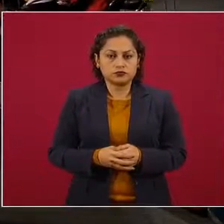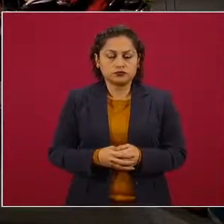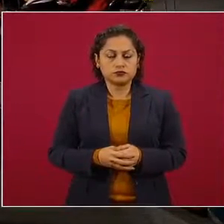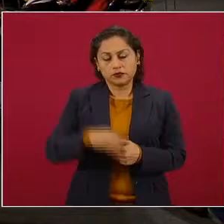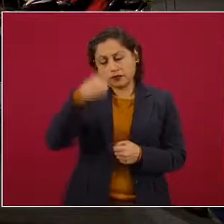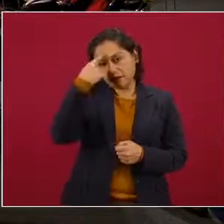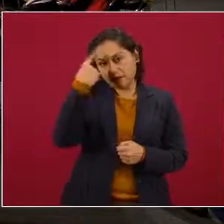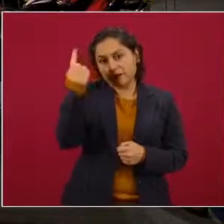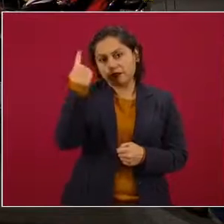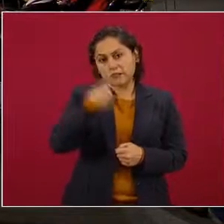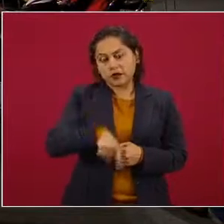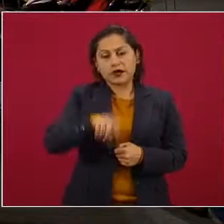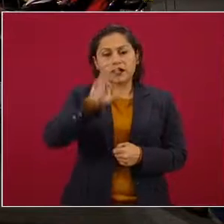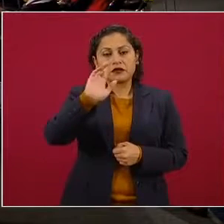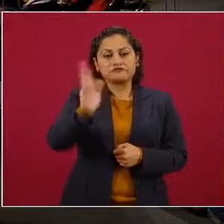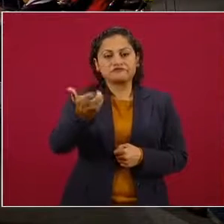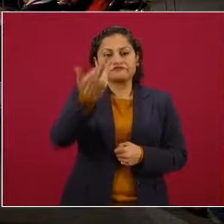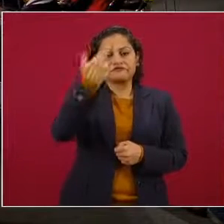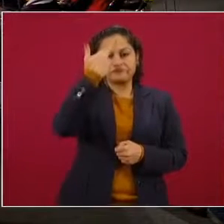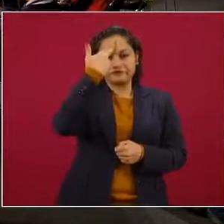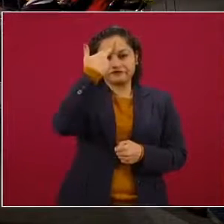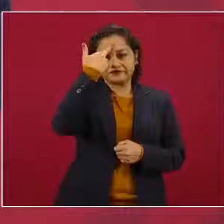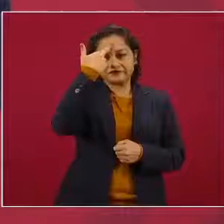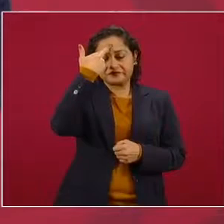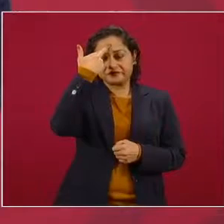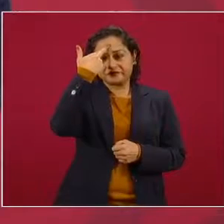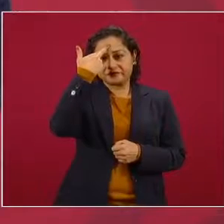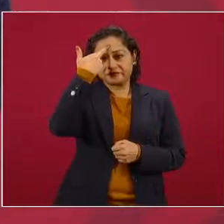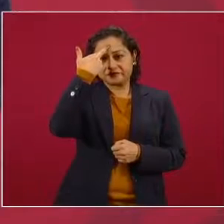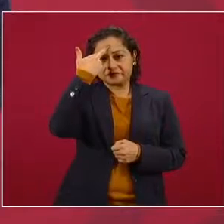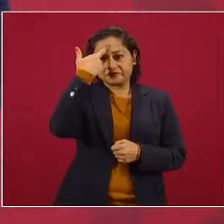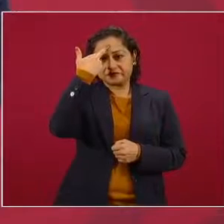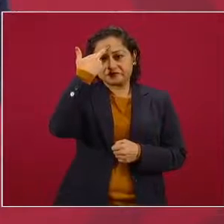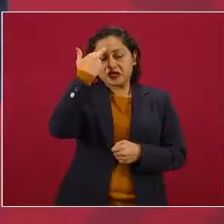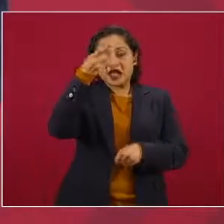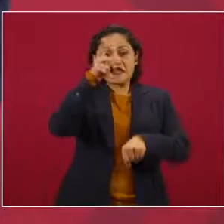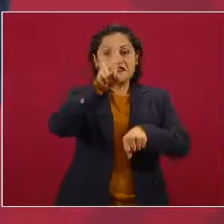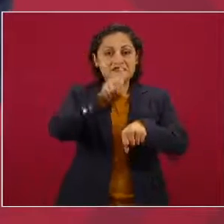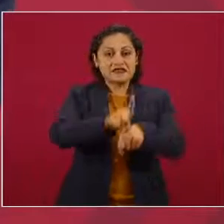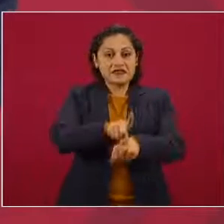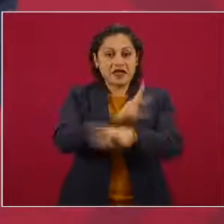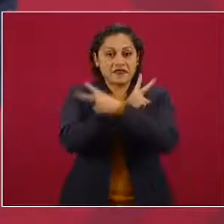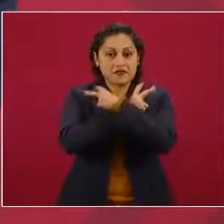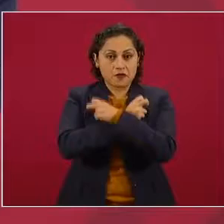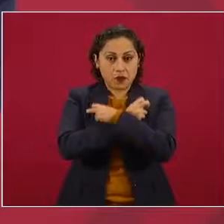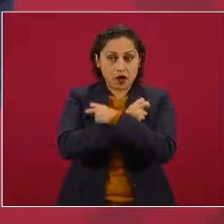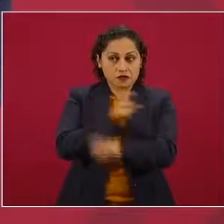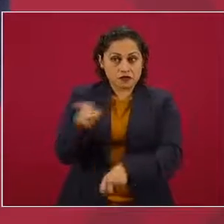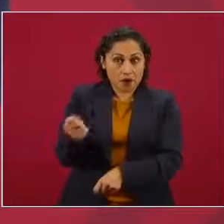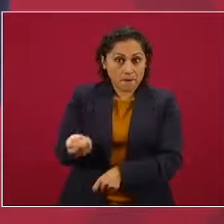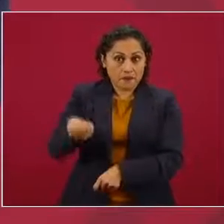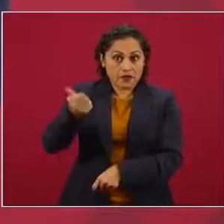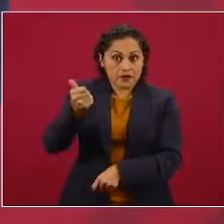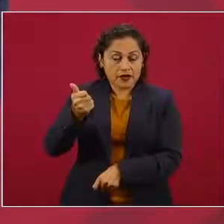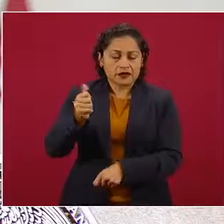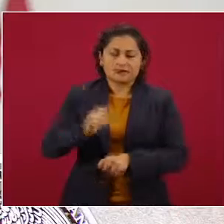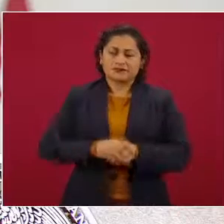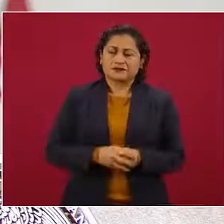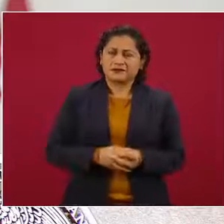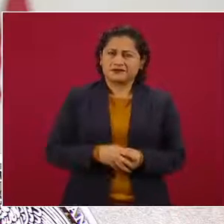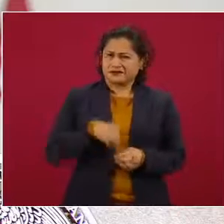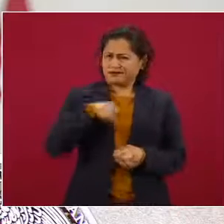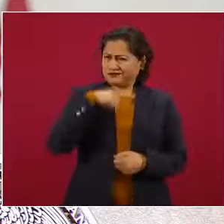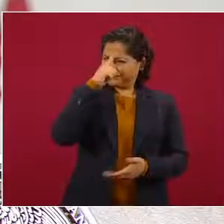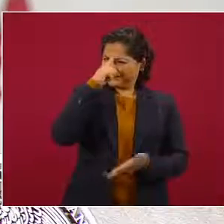recordación o celebración del Día de Muertos. Yo creo que él ha de haber alentado